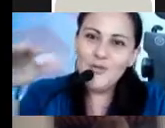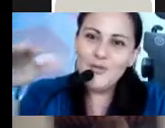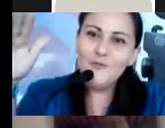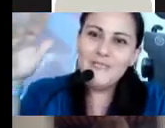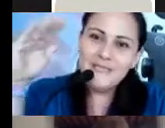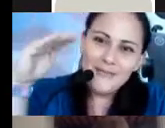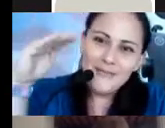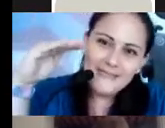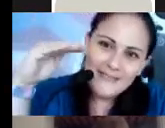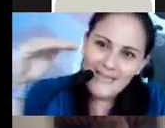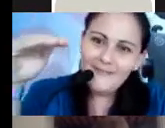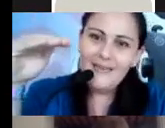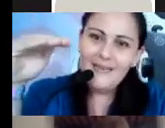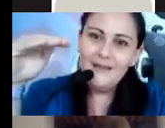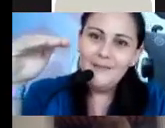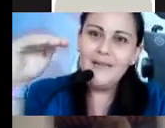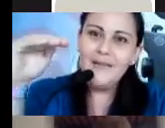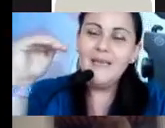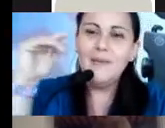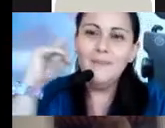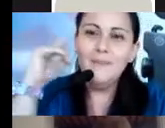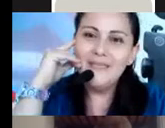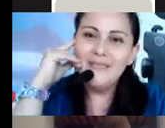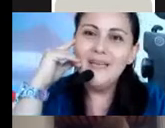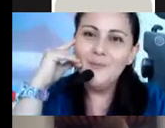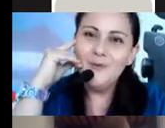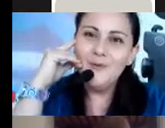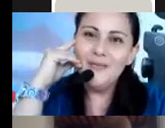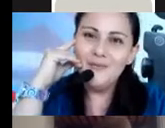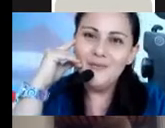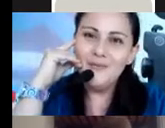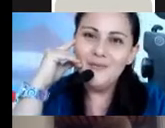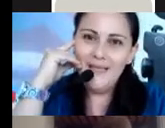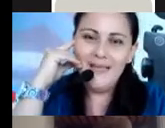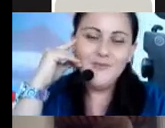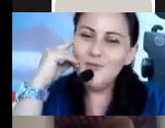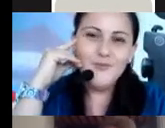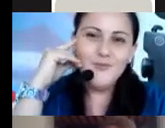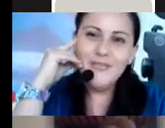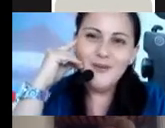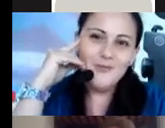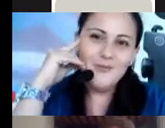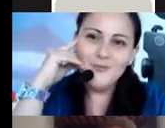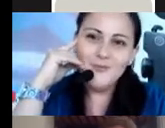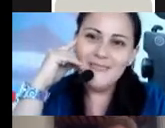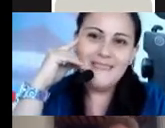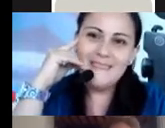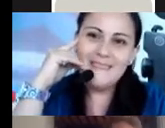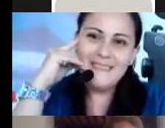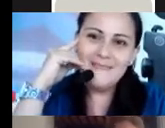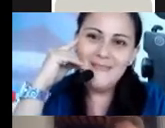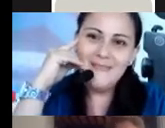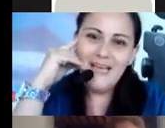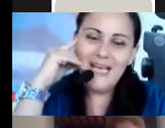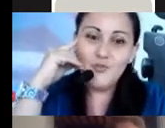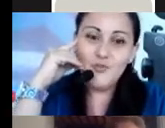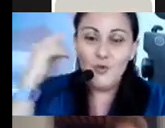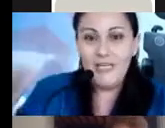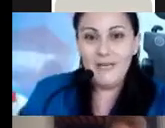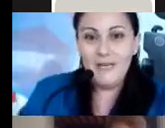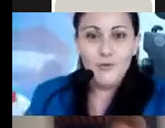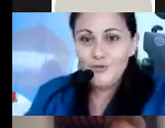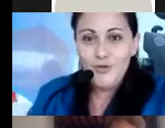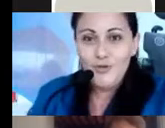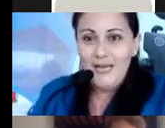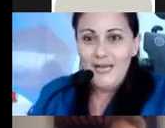muscular suficientemente débil. ¿Para qué? Para permitir el movimiento. Eso no sucede con nuestros pacientes. Ellos